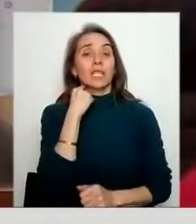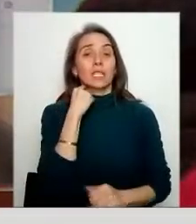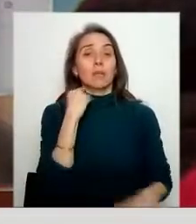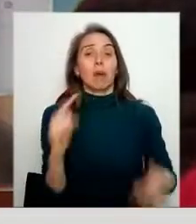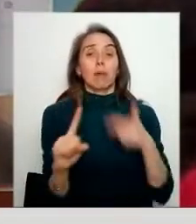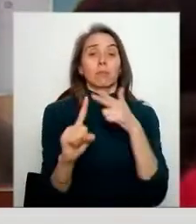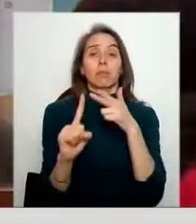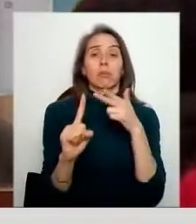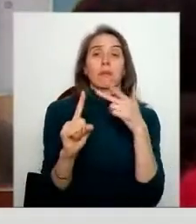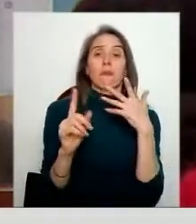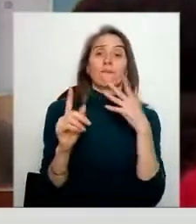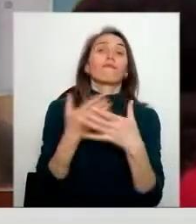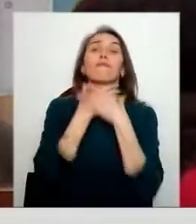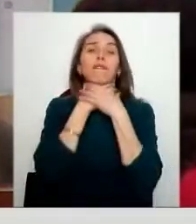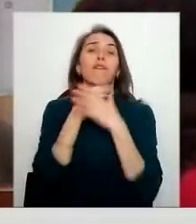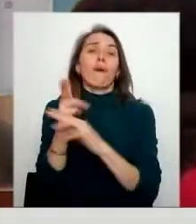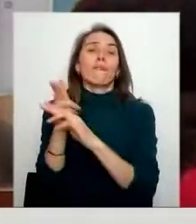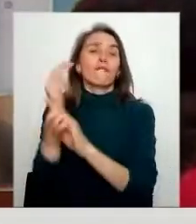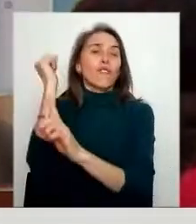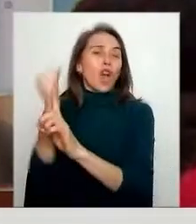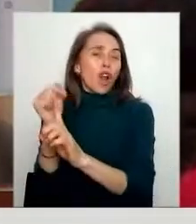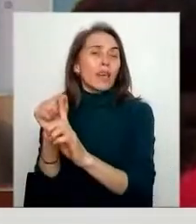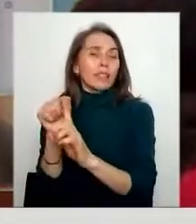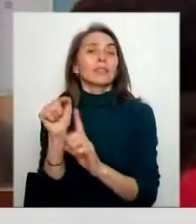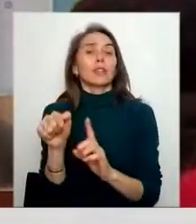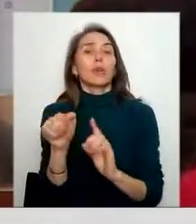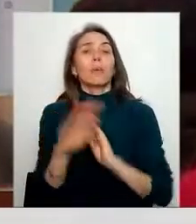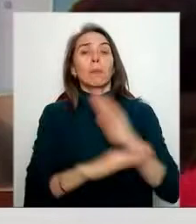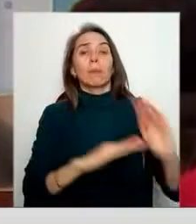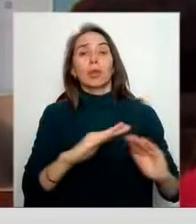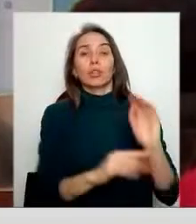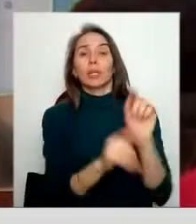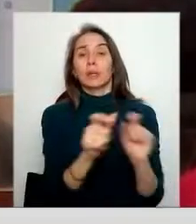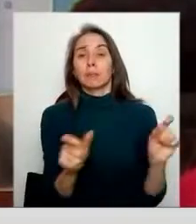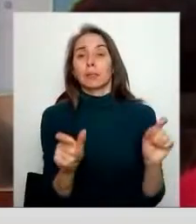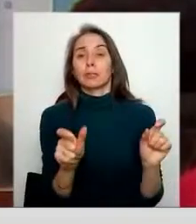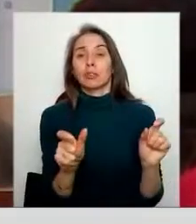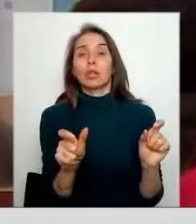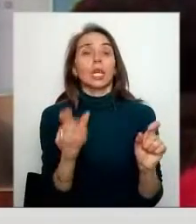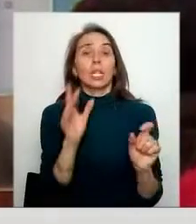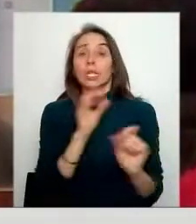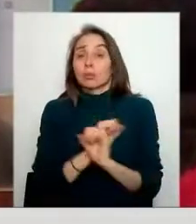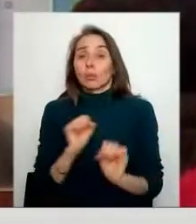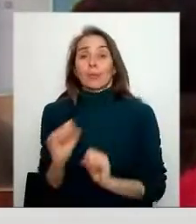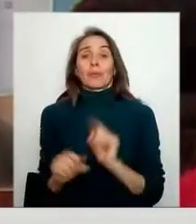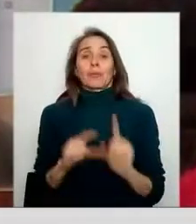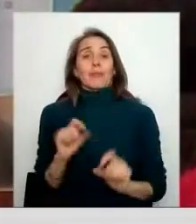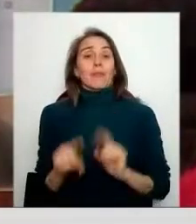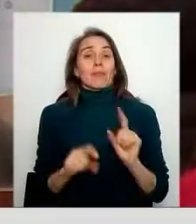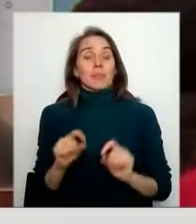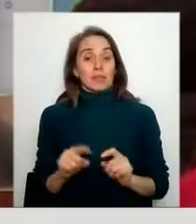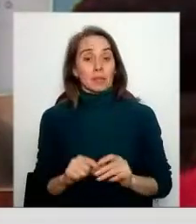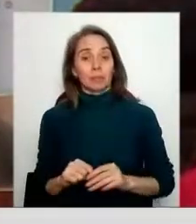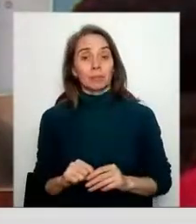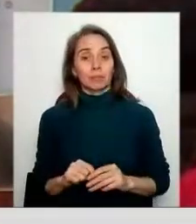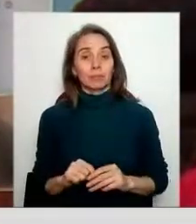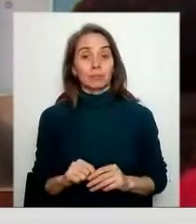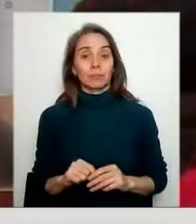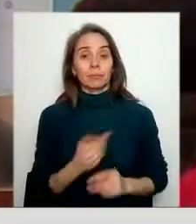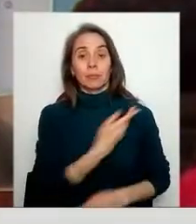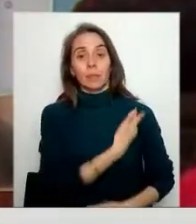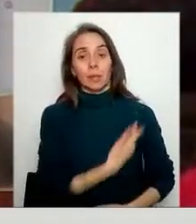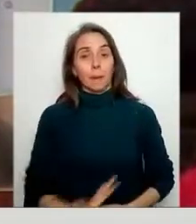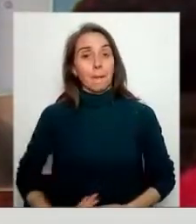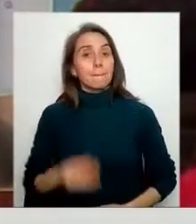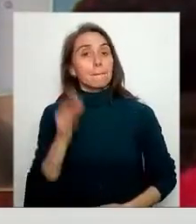refuerza la protección a quienes se encuentran en un estado mayor de indefensión a la vez presidenta se aumentan las